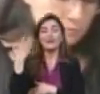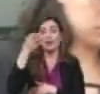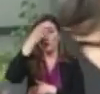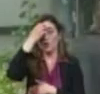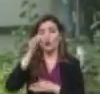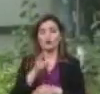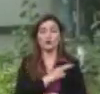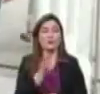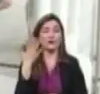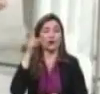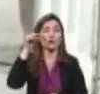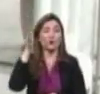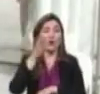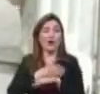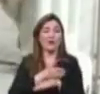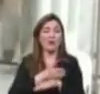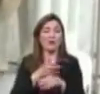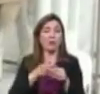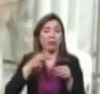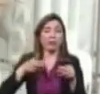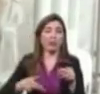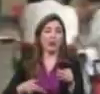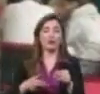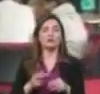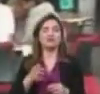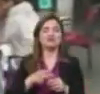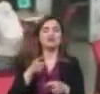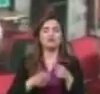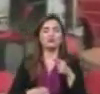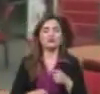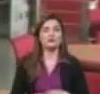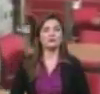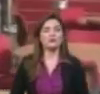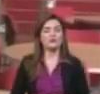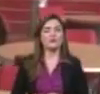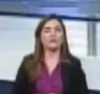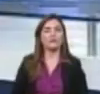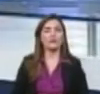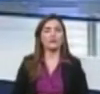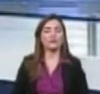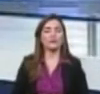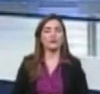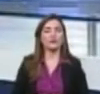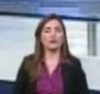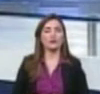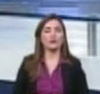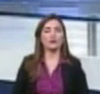educación superior en el gobierno anterior. En Quito, Daniela Valencia, 24 horas.